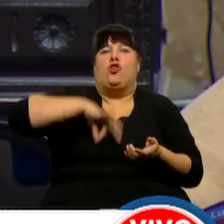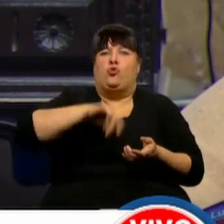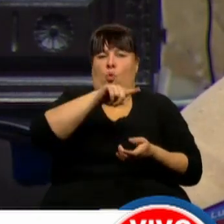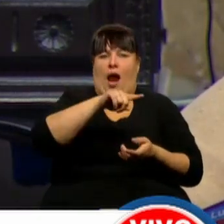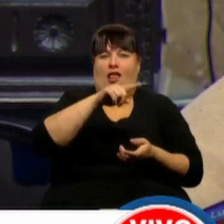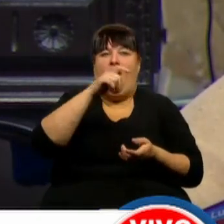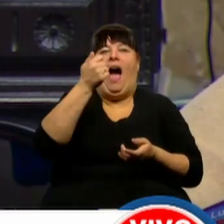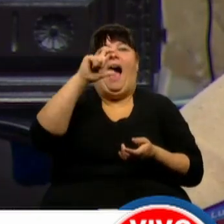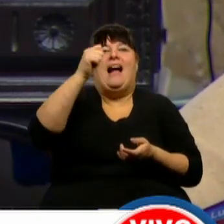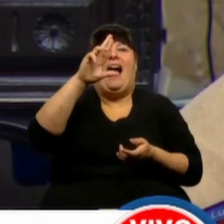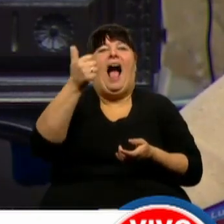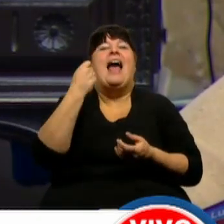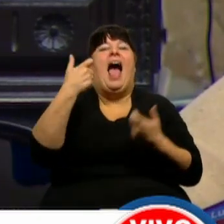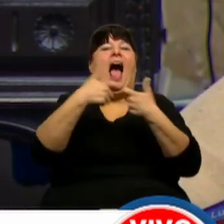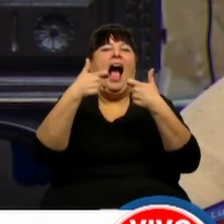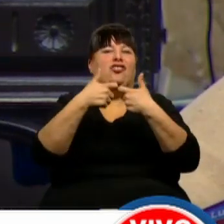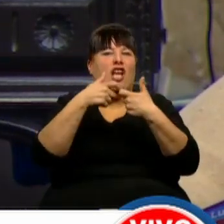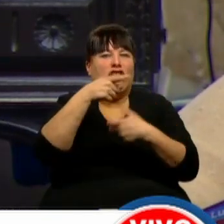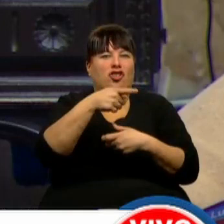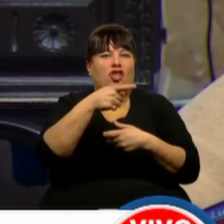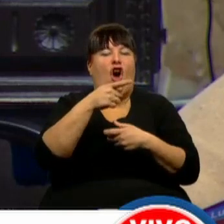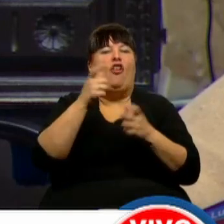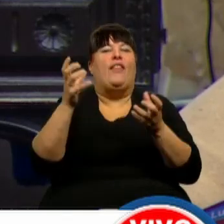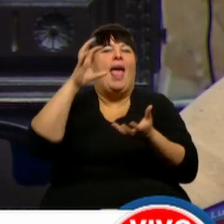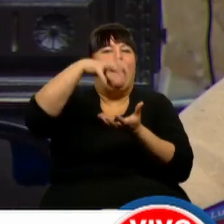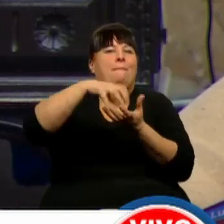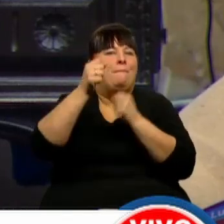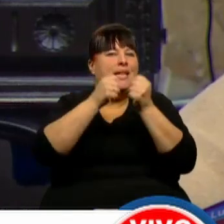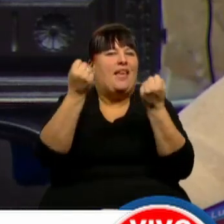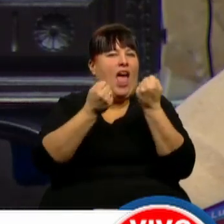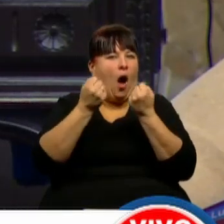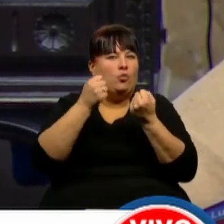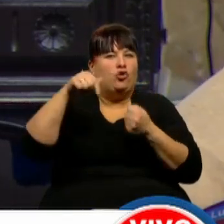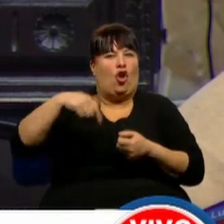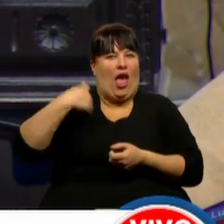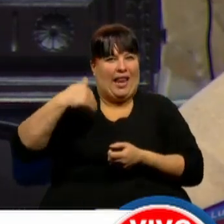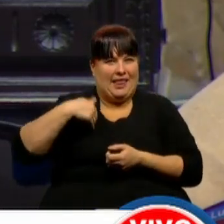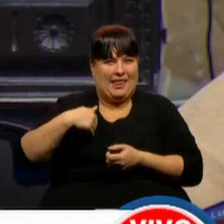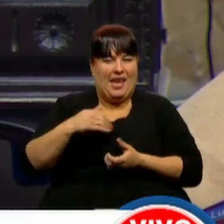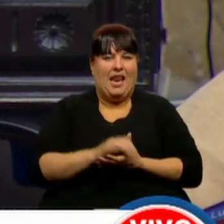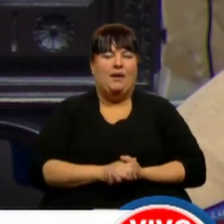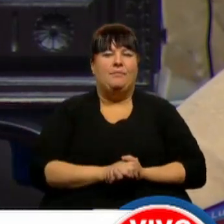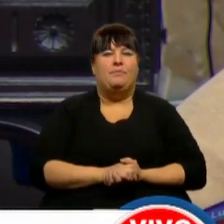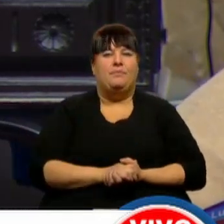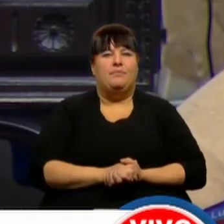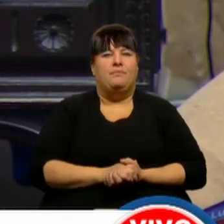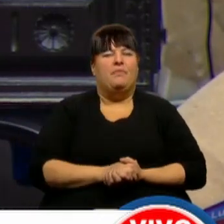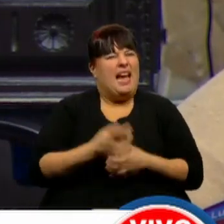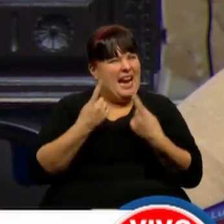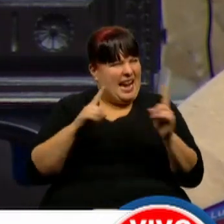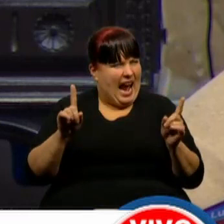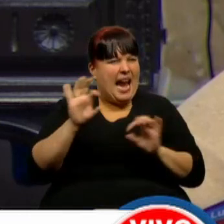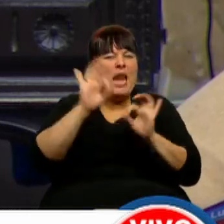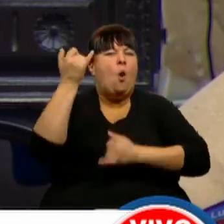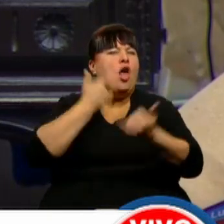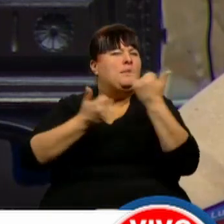remunerativo con ACARA, que es la Asociación de Concesionarias de Autos de la República Argentina, que es muy extraño y nadie